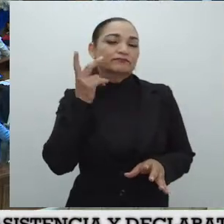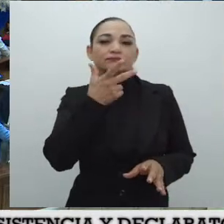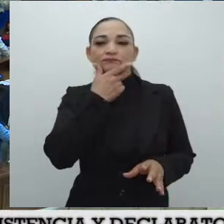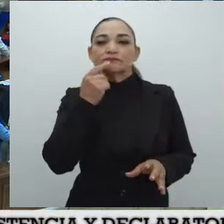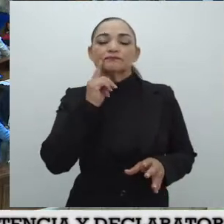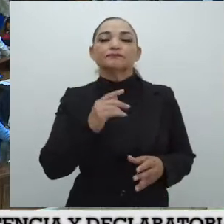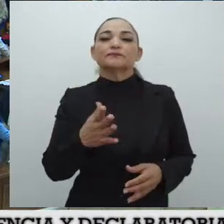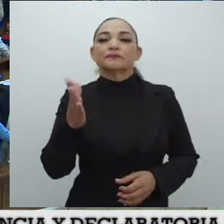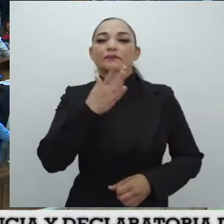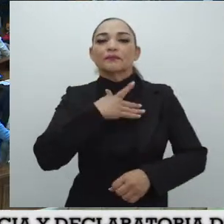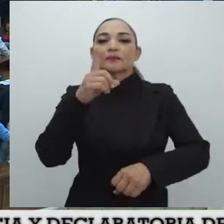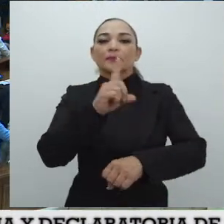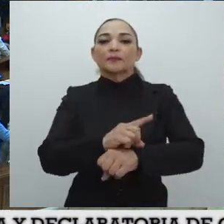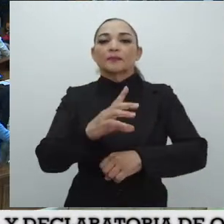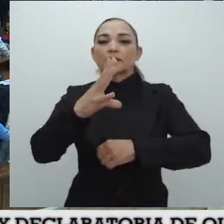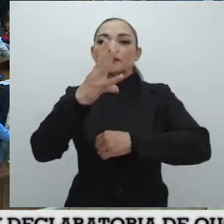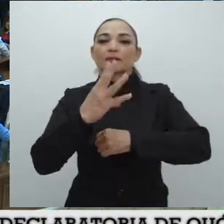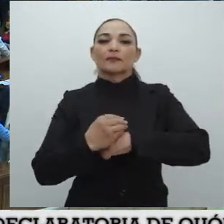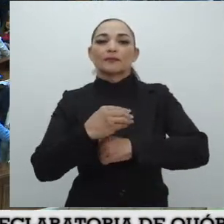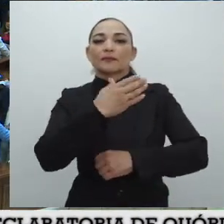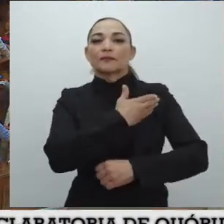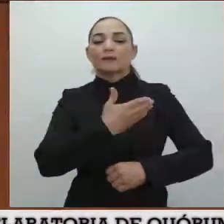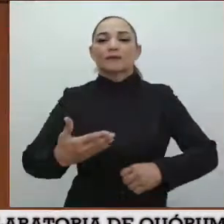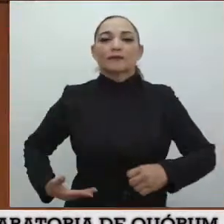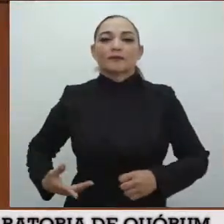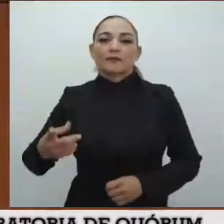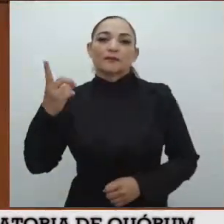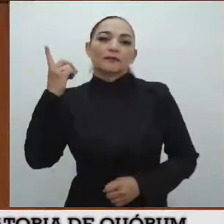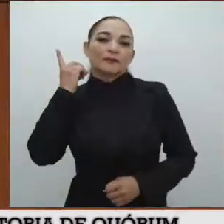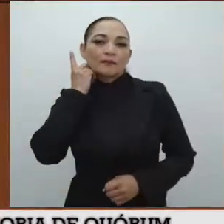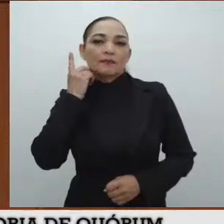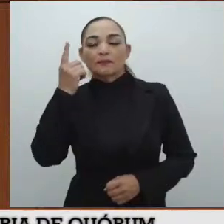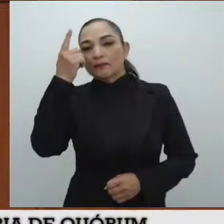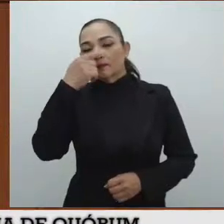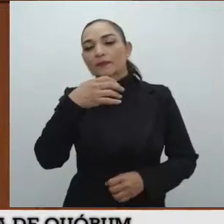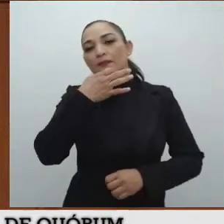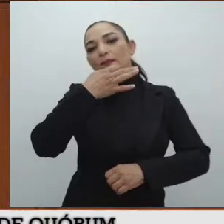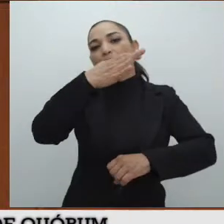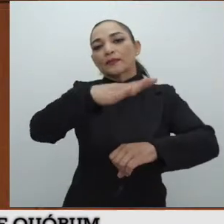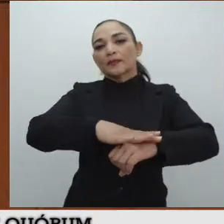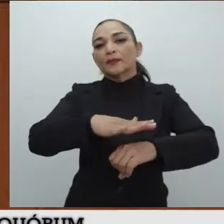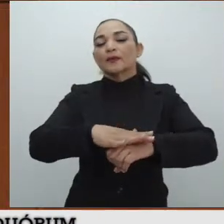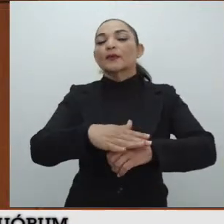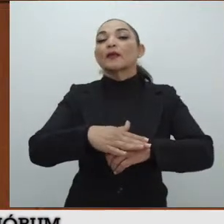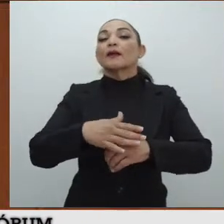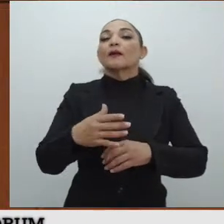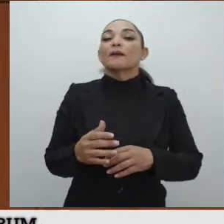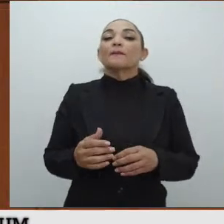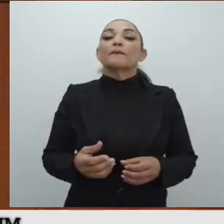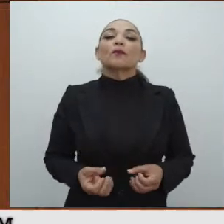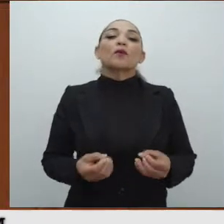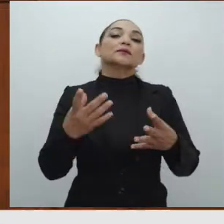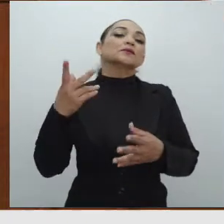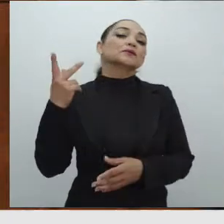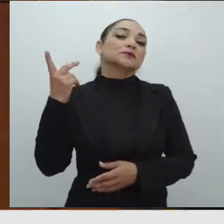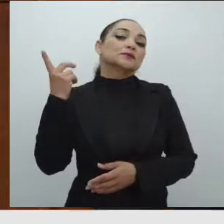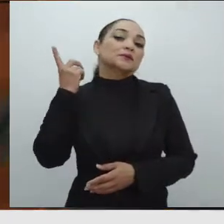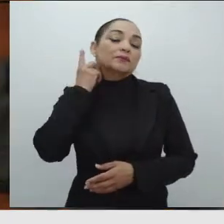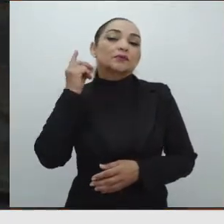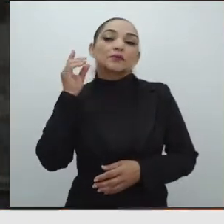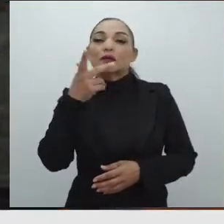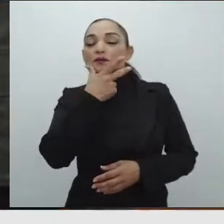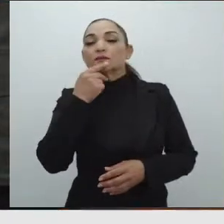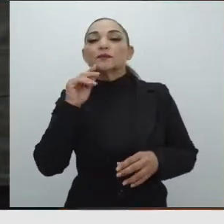Muy buenos días. Con su permiso, diputado presidente, para informar que la asistencia en este pleno, según el registro